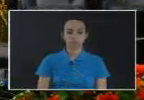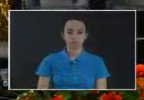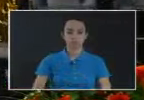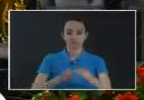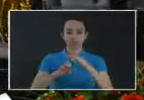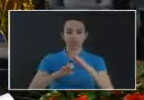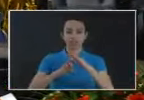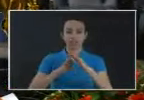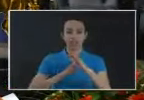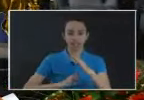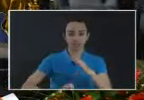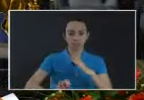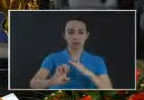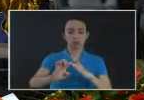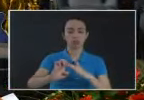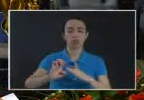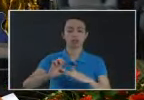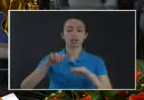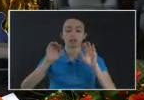Éxodo 15:1.